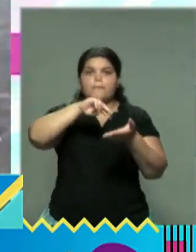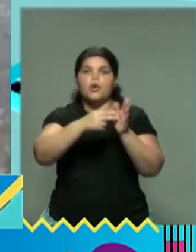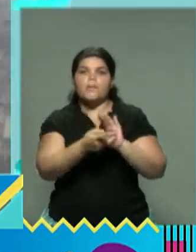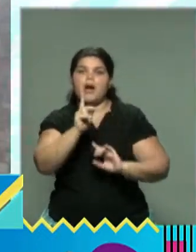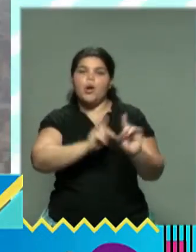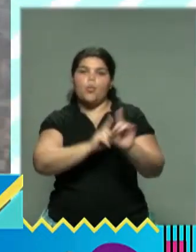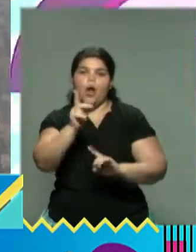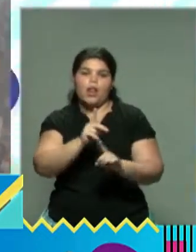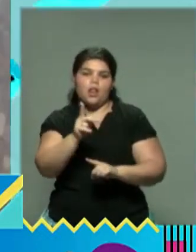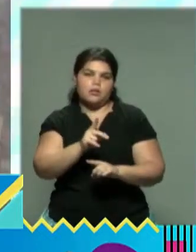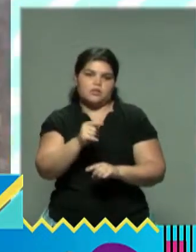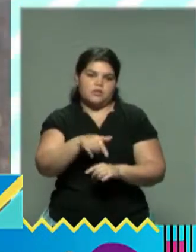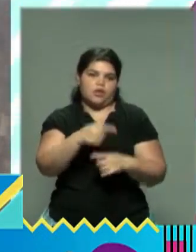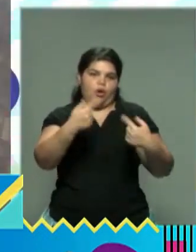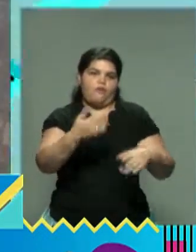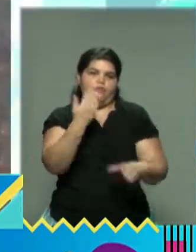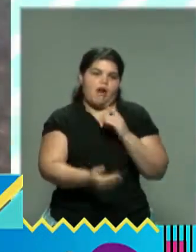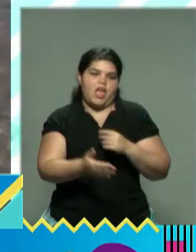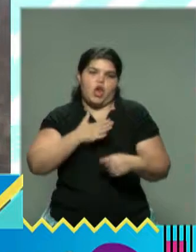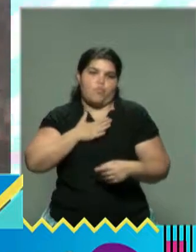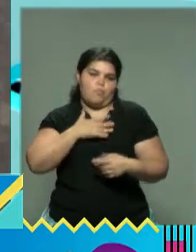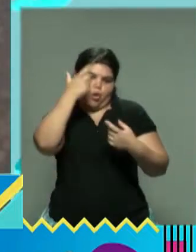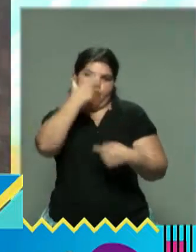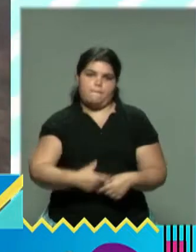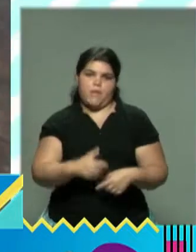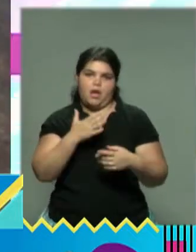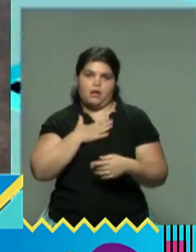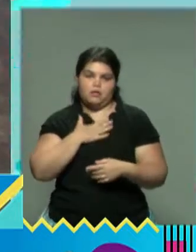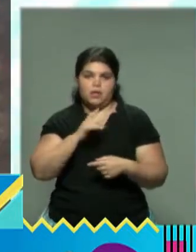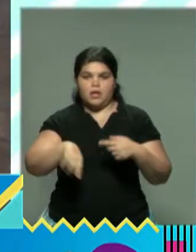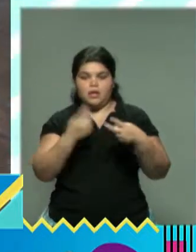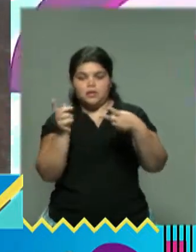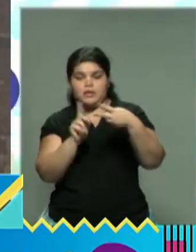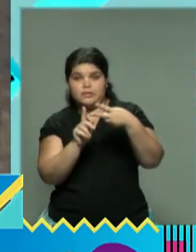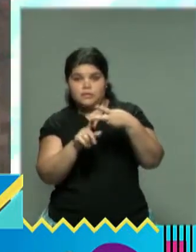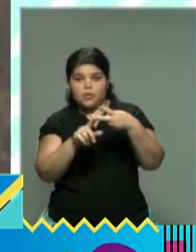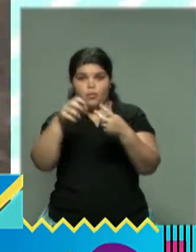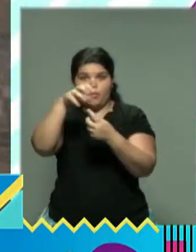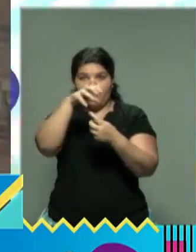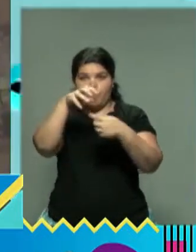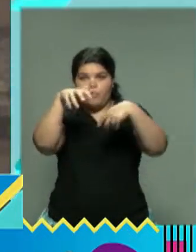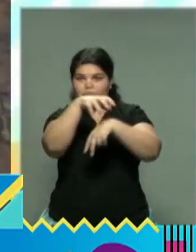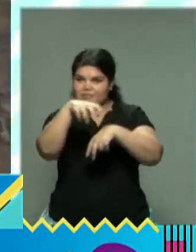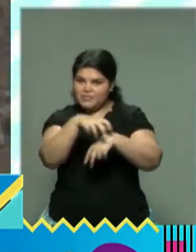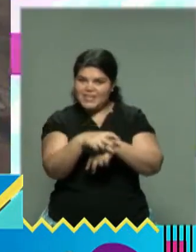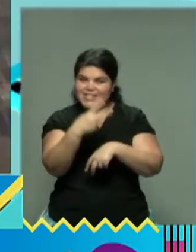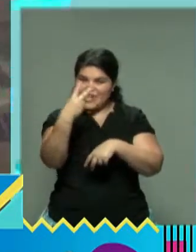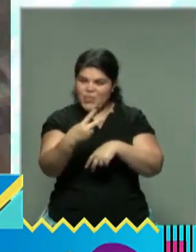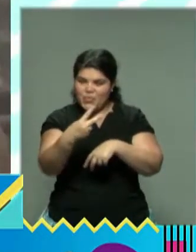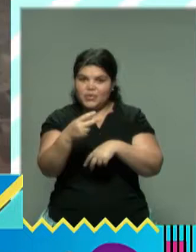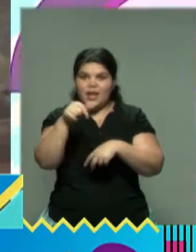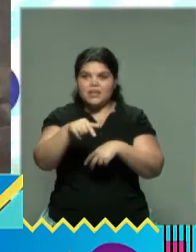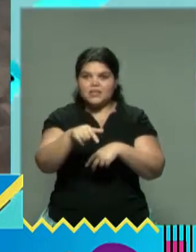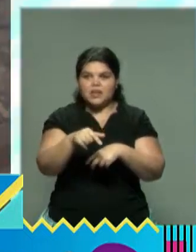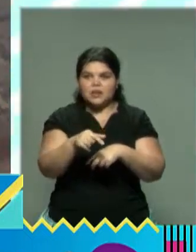humanas, tontas, pero surgen cada tanto. Y tenemos un segundo paracaídas que tenés el mismo porcentual y un poquito más seguro